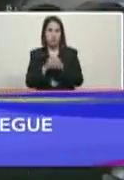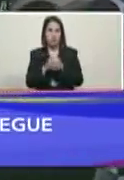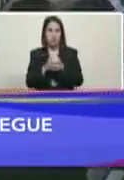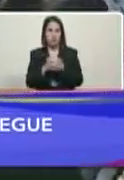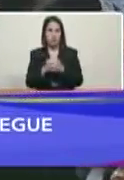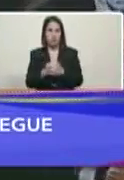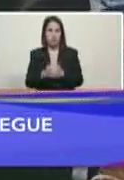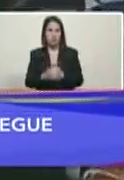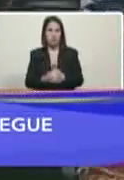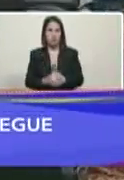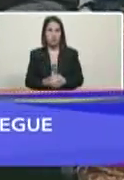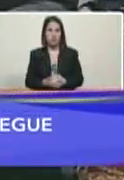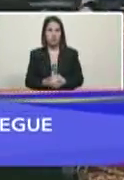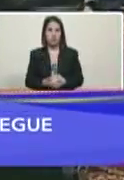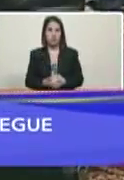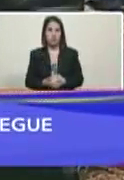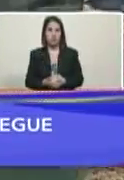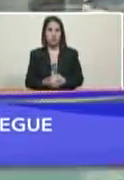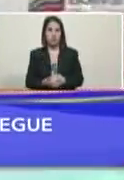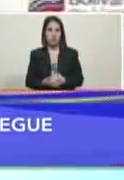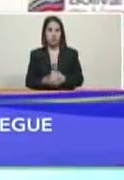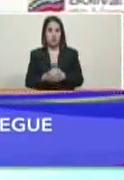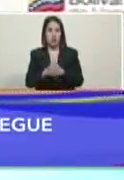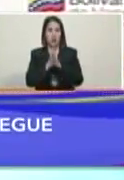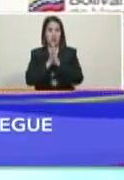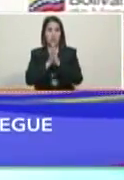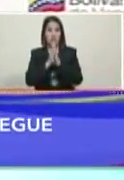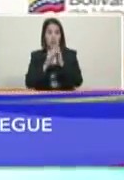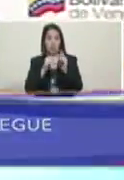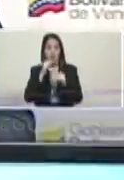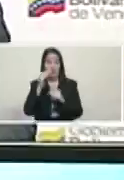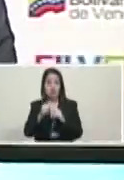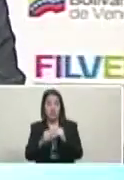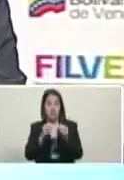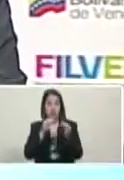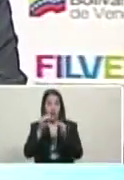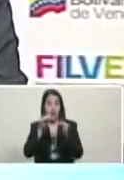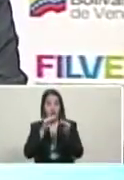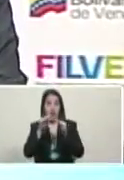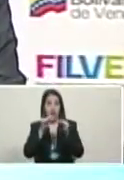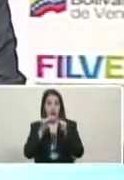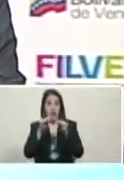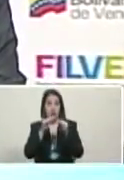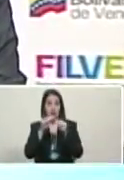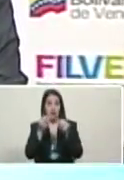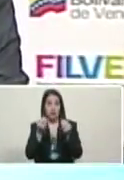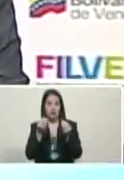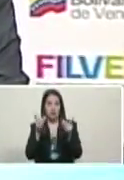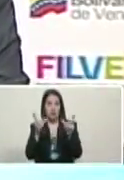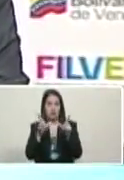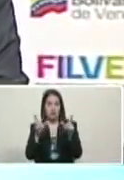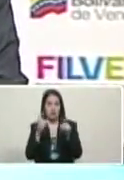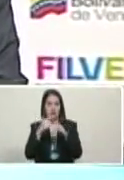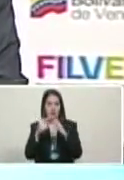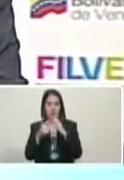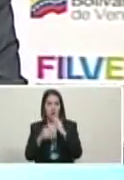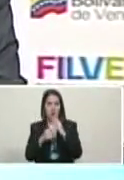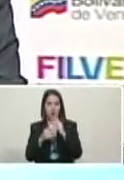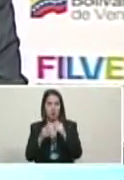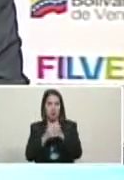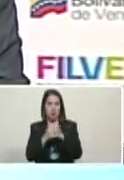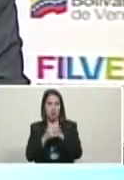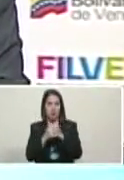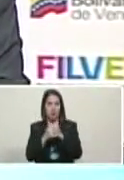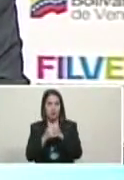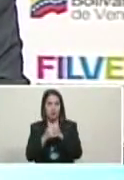que, por favor, mañana explique con detalle a través de radio, prensa, televisión, redes sociales